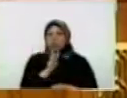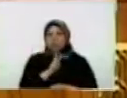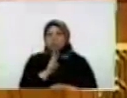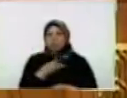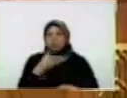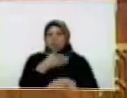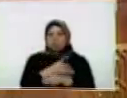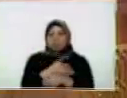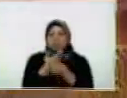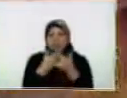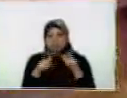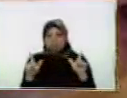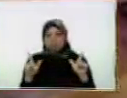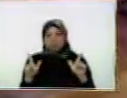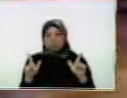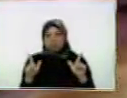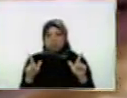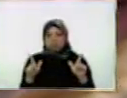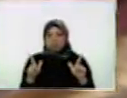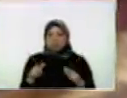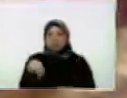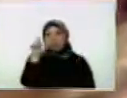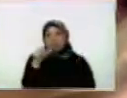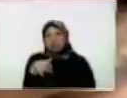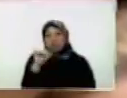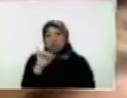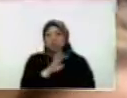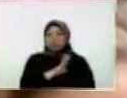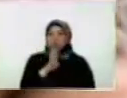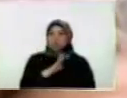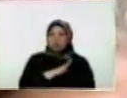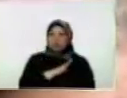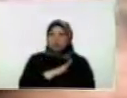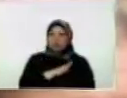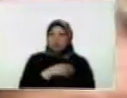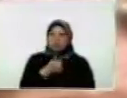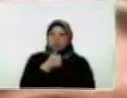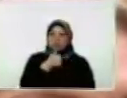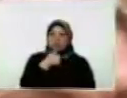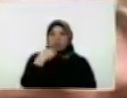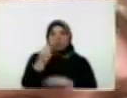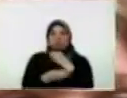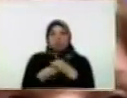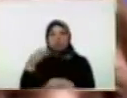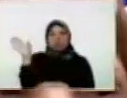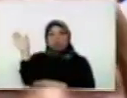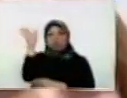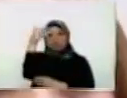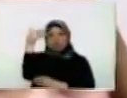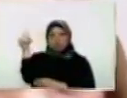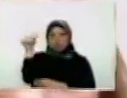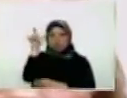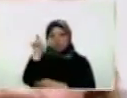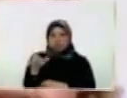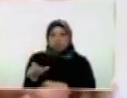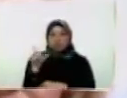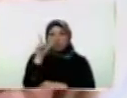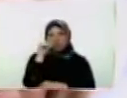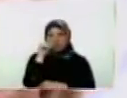iba a autodeterminar. Él también tenía su contraparte, quien abrazaba las banderas imperiales, el banquero